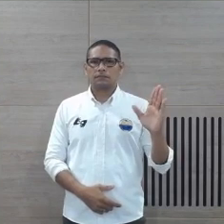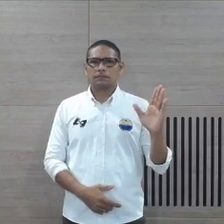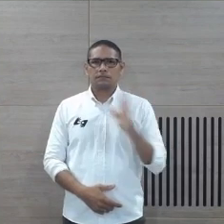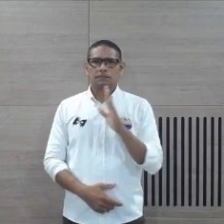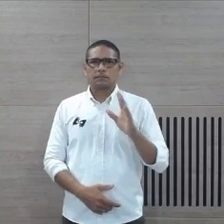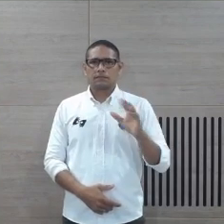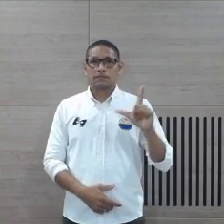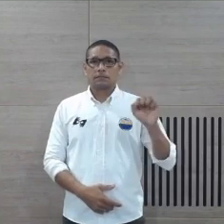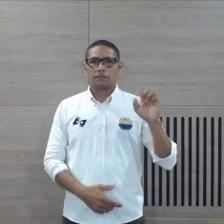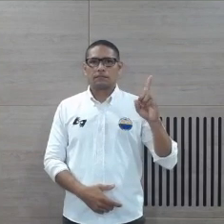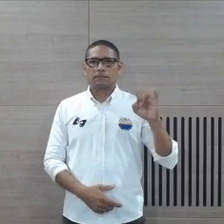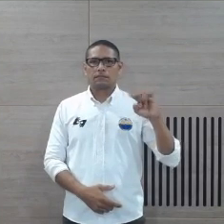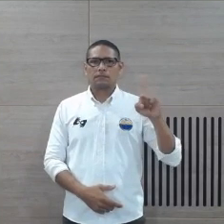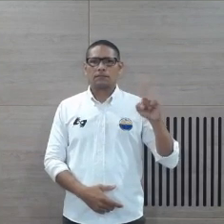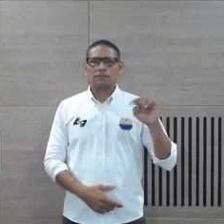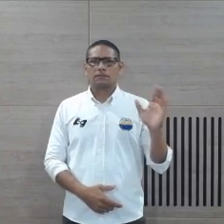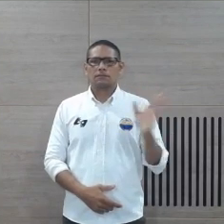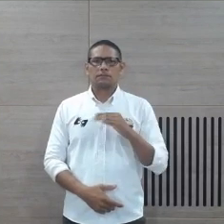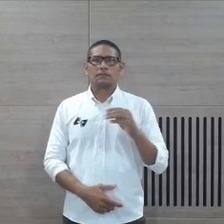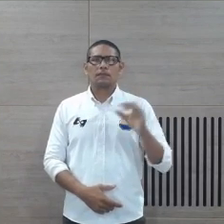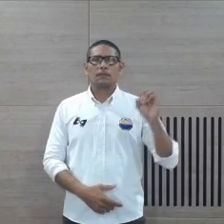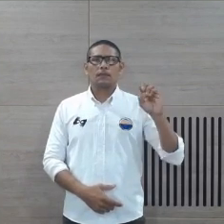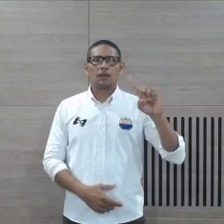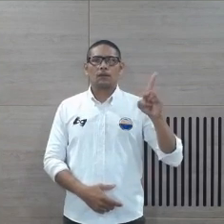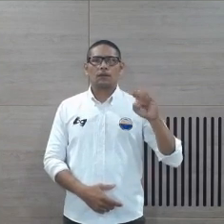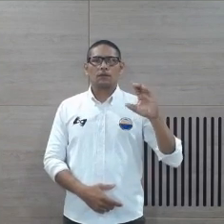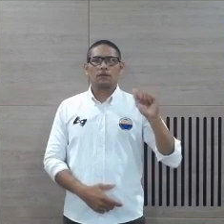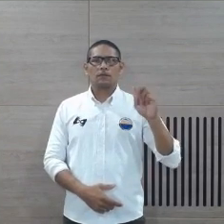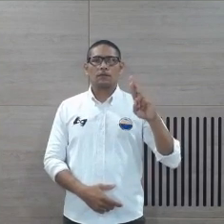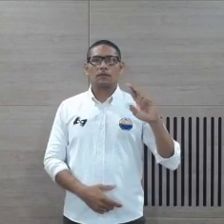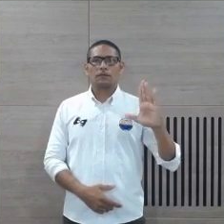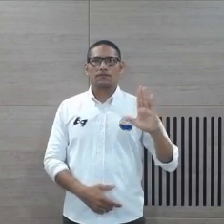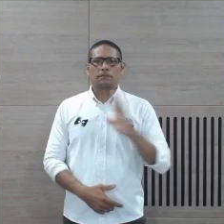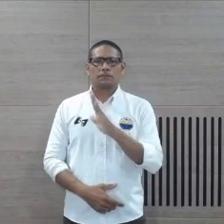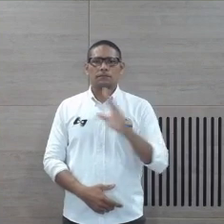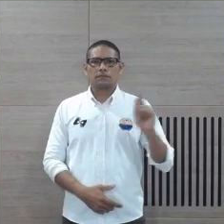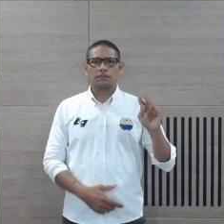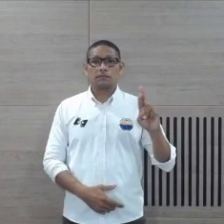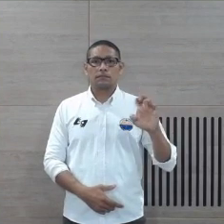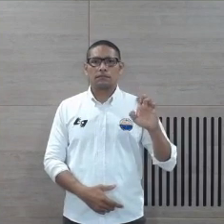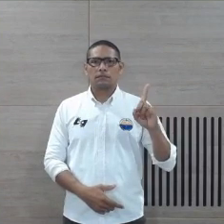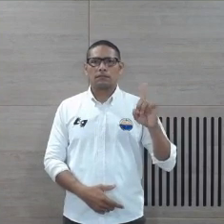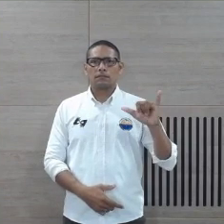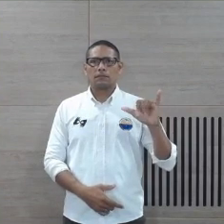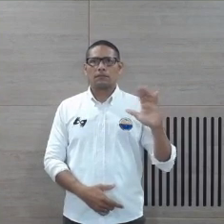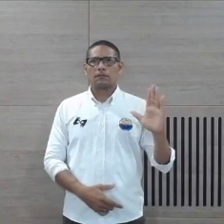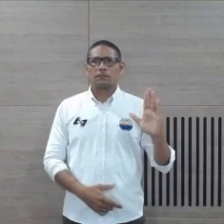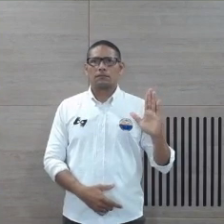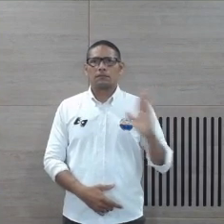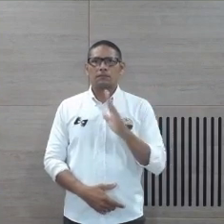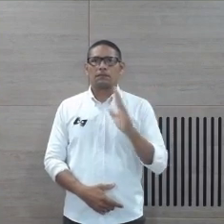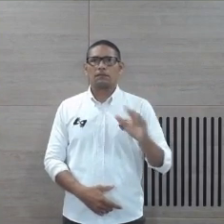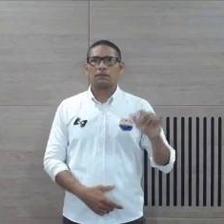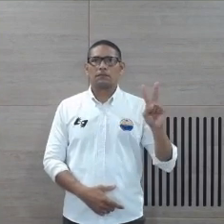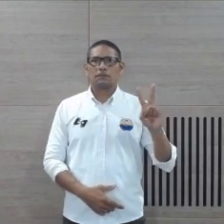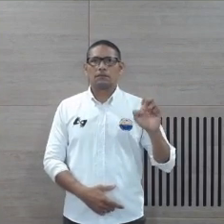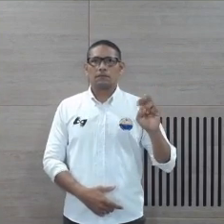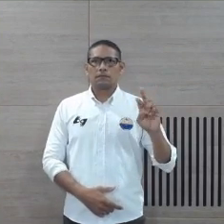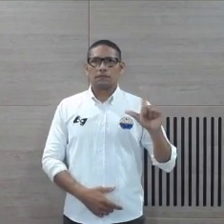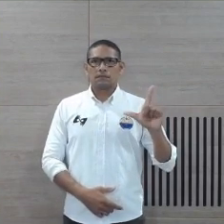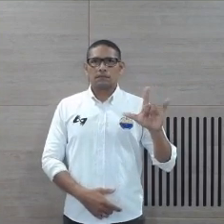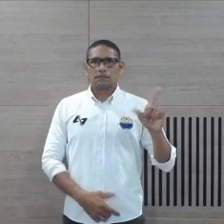Rafael Oñate Enríquez. Freddy Antonio Orozco Velázquez. Derly Rosana Pacheco Vélez. Ana Marcela Palma